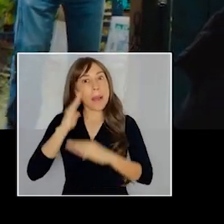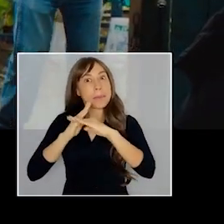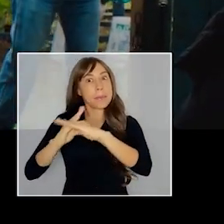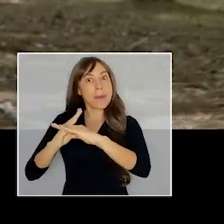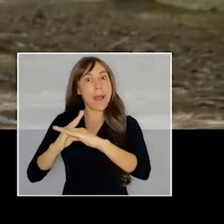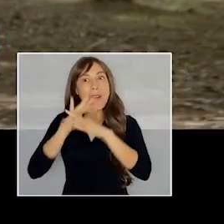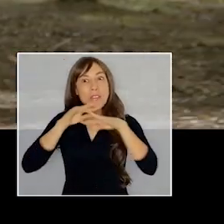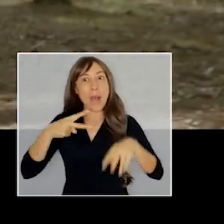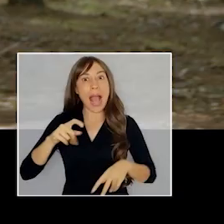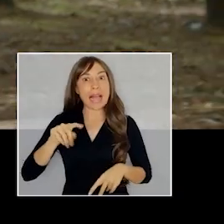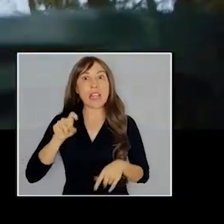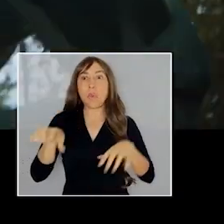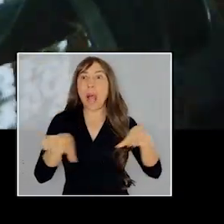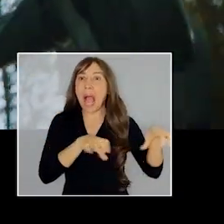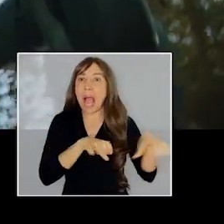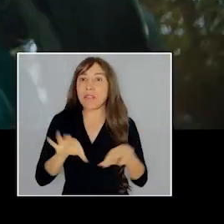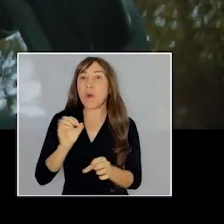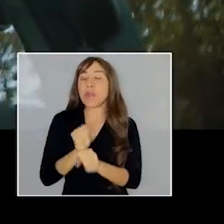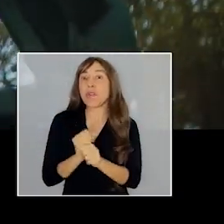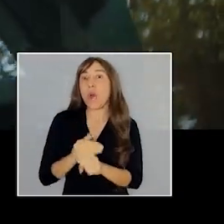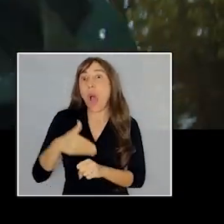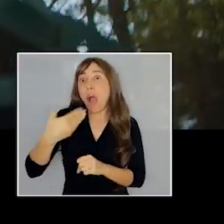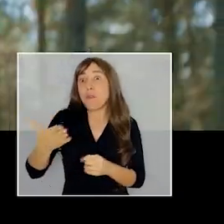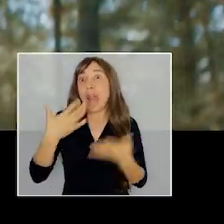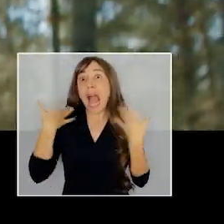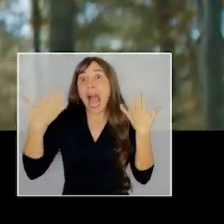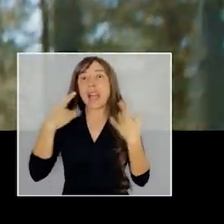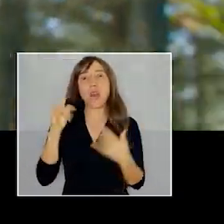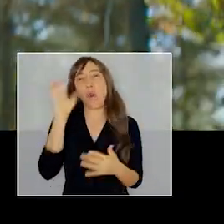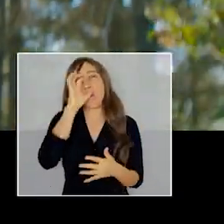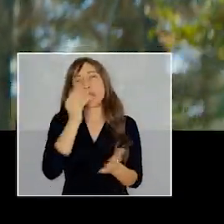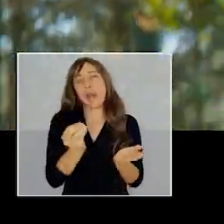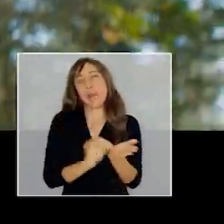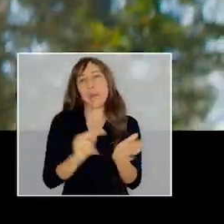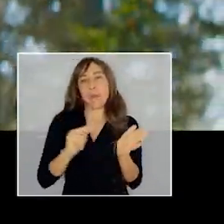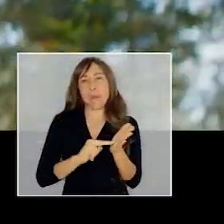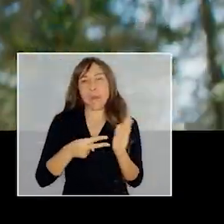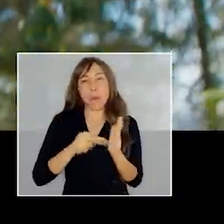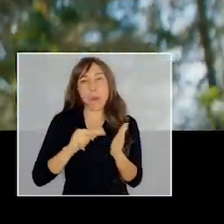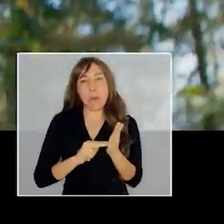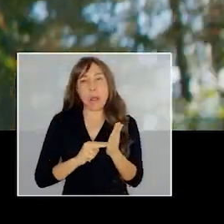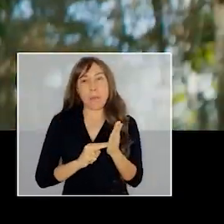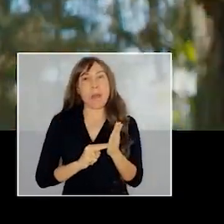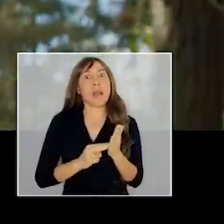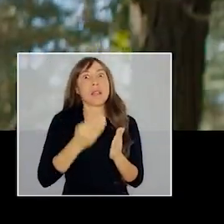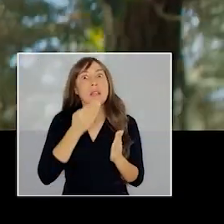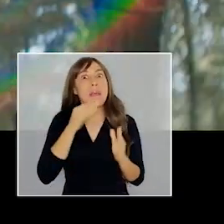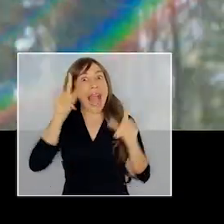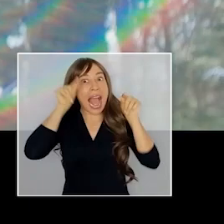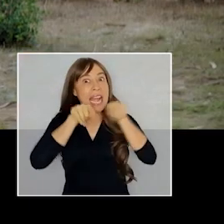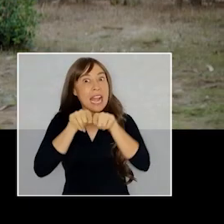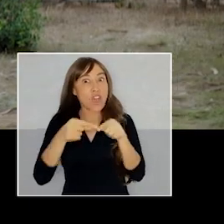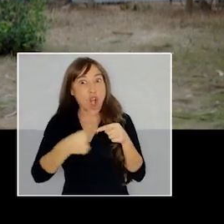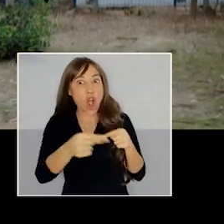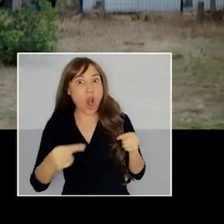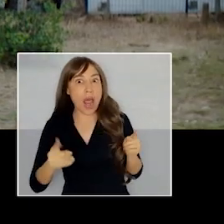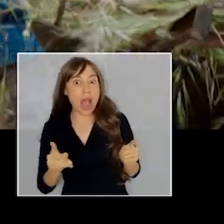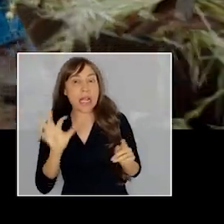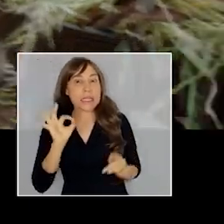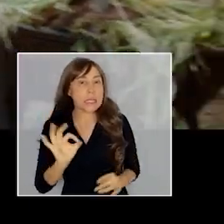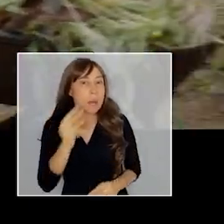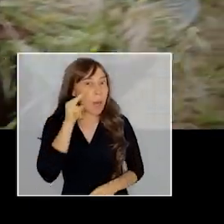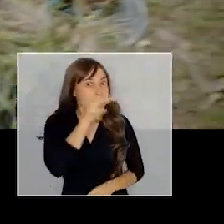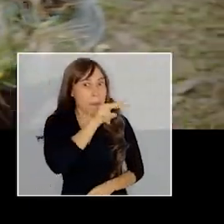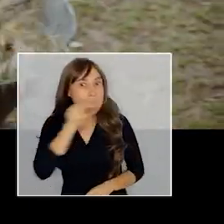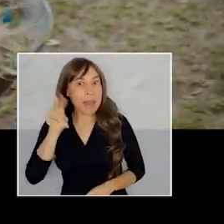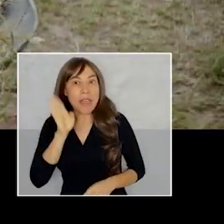previene el virus Anta. Si va a hacer actividades o trabajo al aire libre, no le ande buscando la quinta pata al gato, y mucho menos a la de un colilargo. Y siempre alcateo